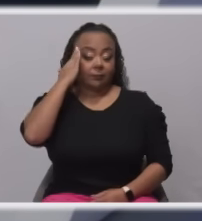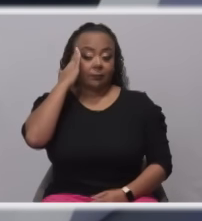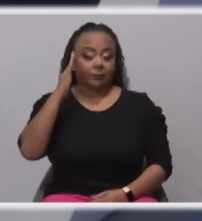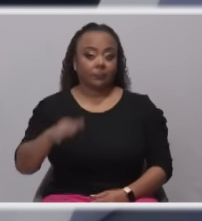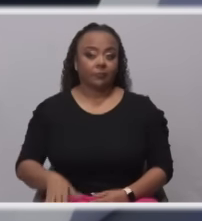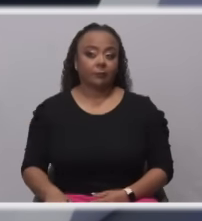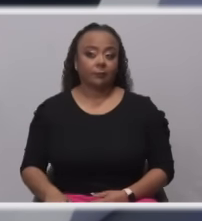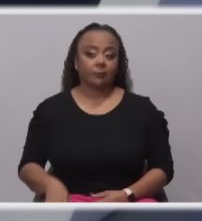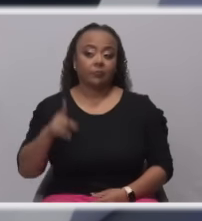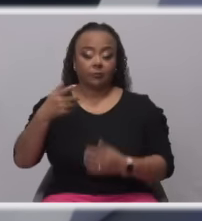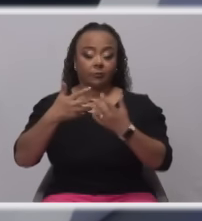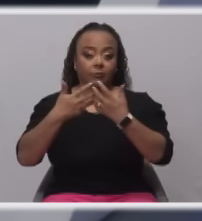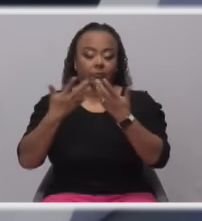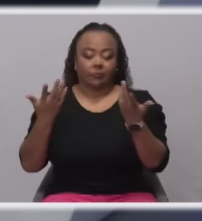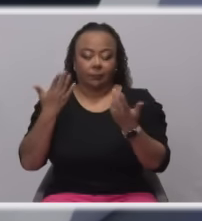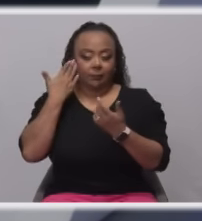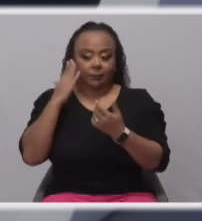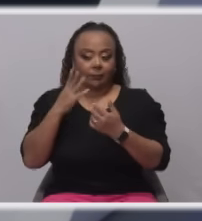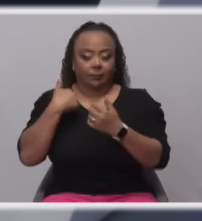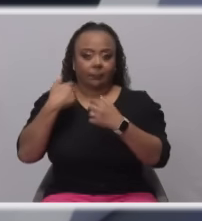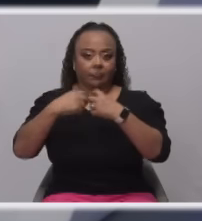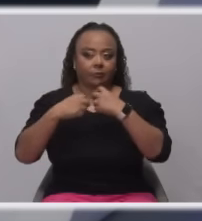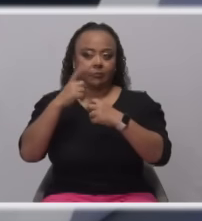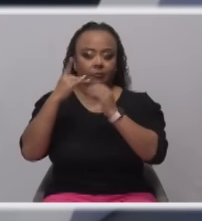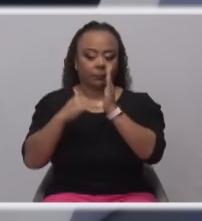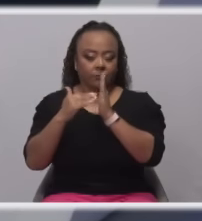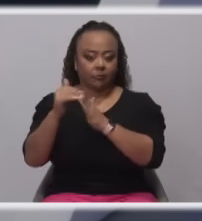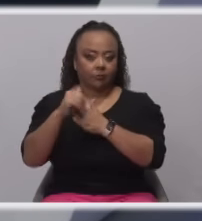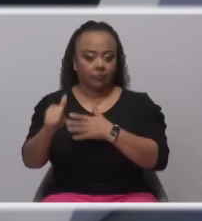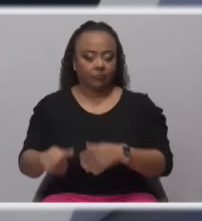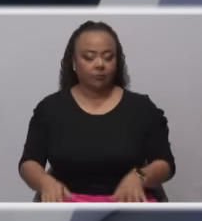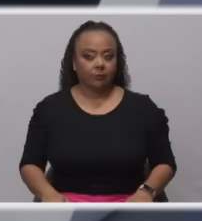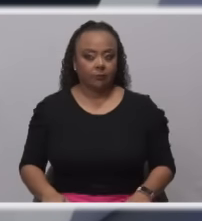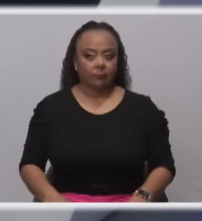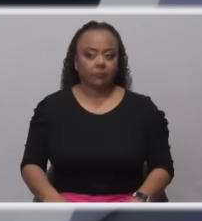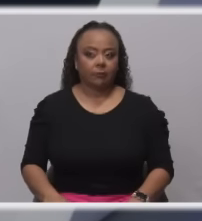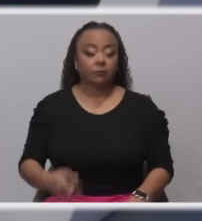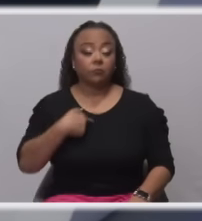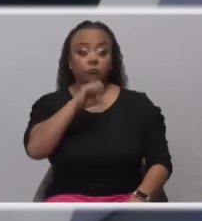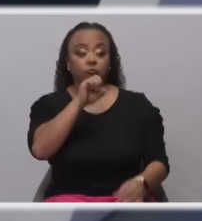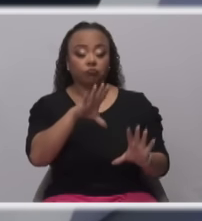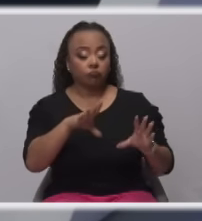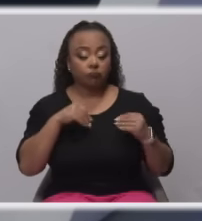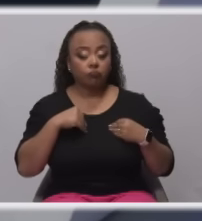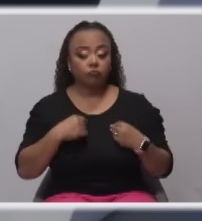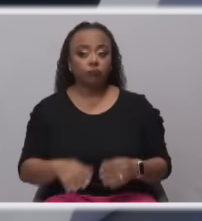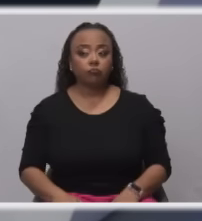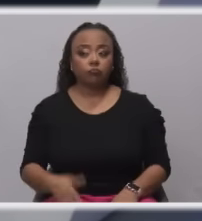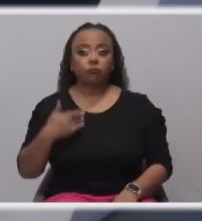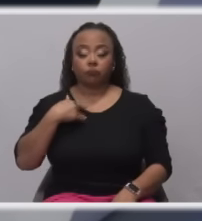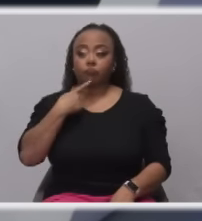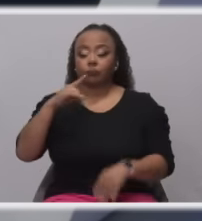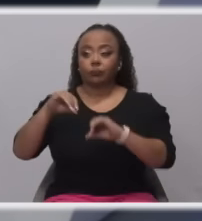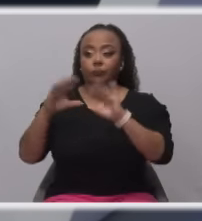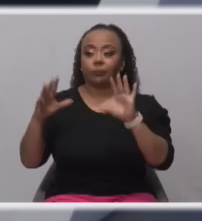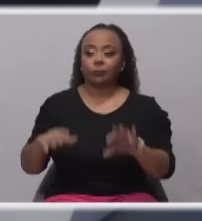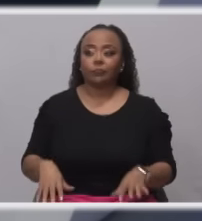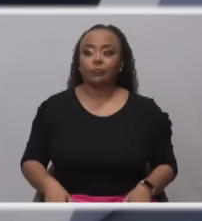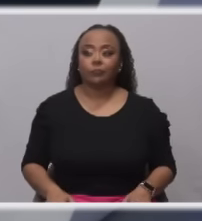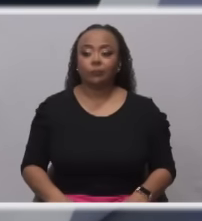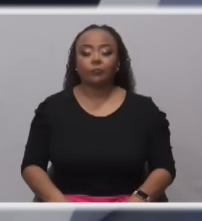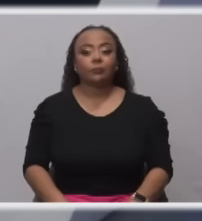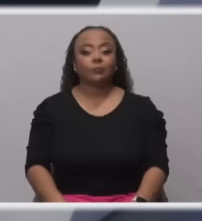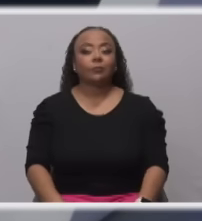quebrada o que no sé o que anda en problemitas un milloncito de dólares Bueno yo yo sí se los acepto hago la declaratoria pública por